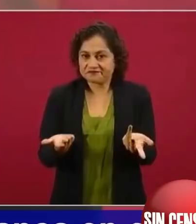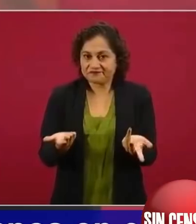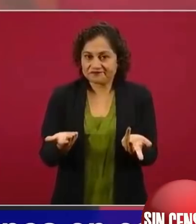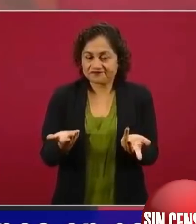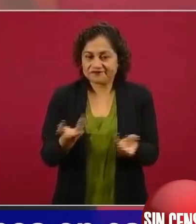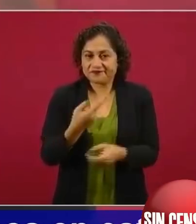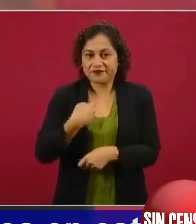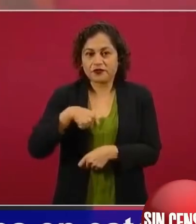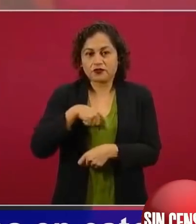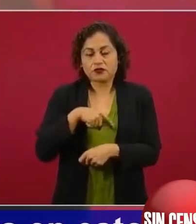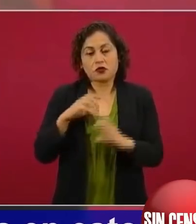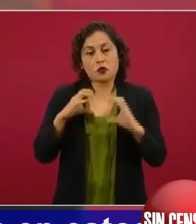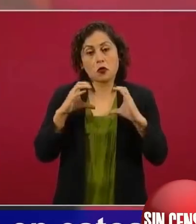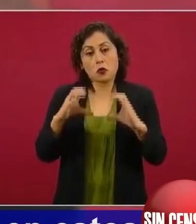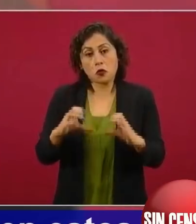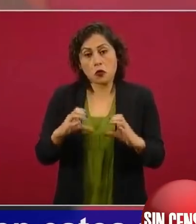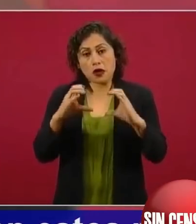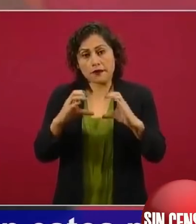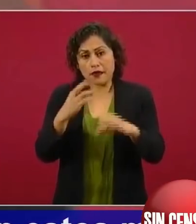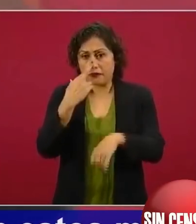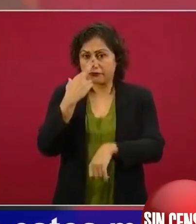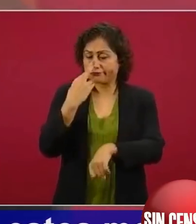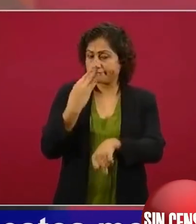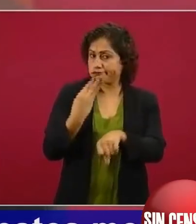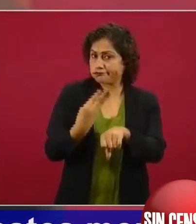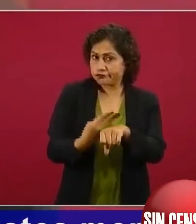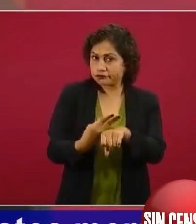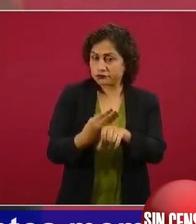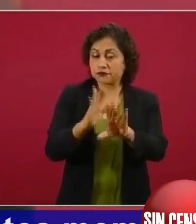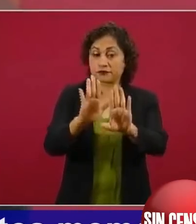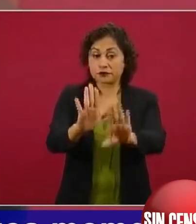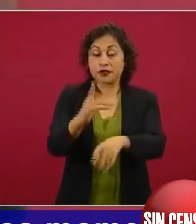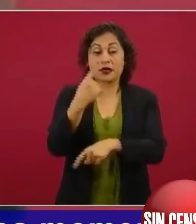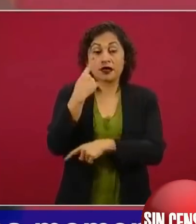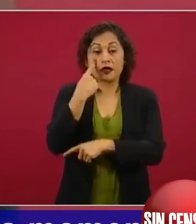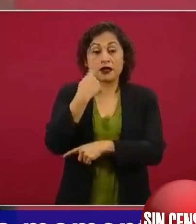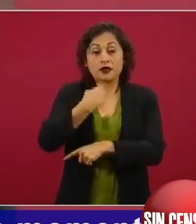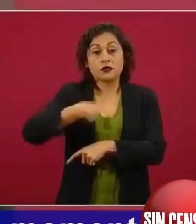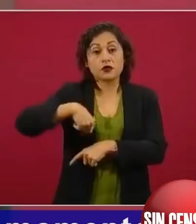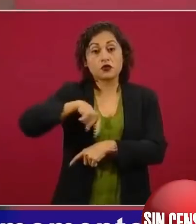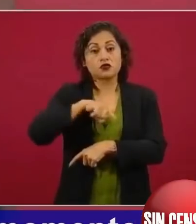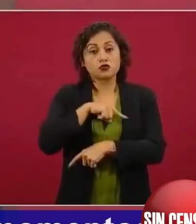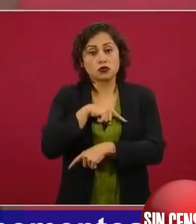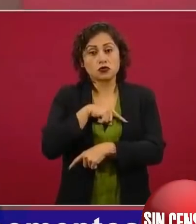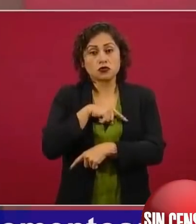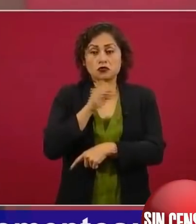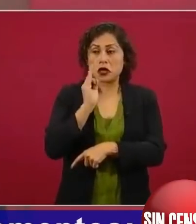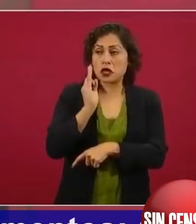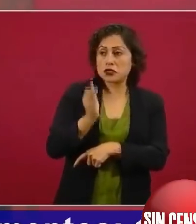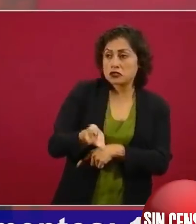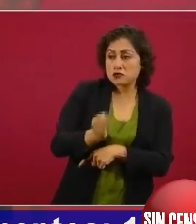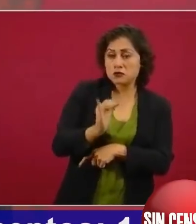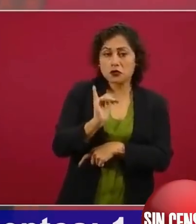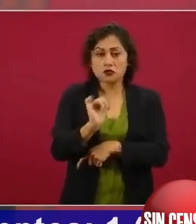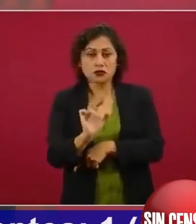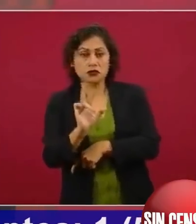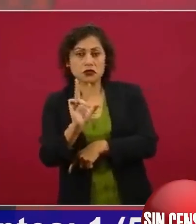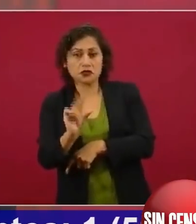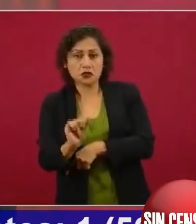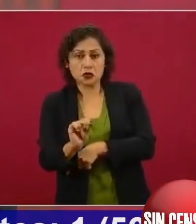responsabilidad y no tenemos nada en contra de ningún candidato, de ningún